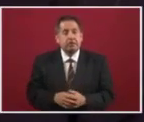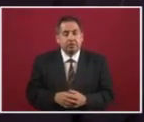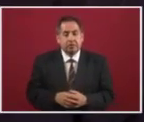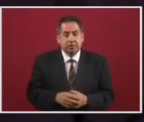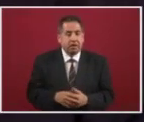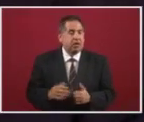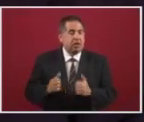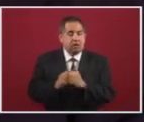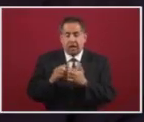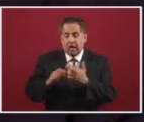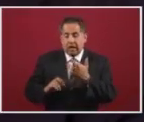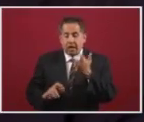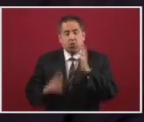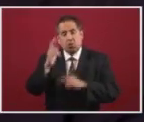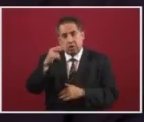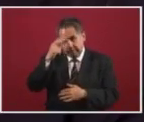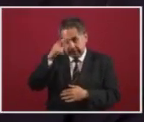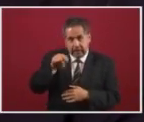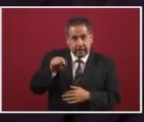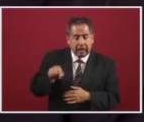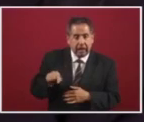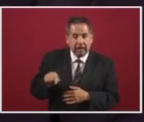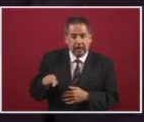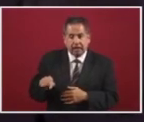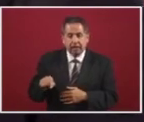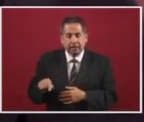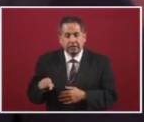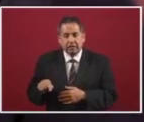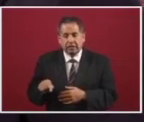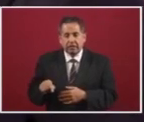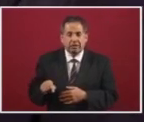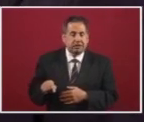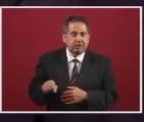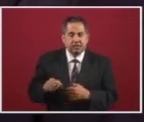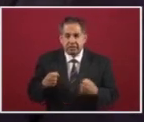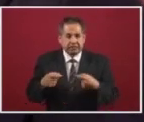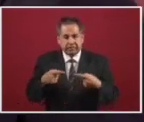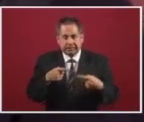con la Revolución Mexicana se le